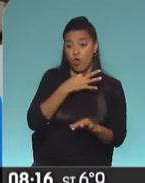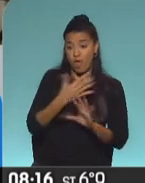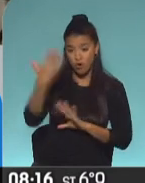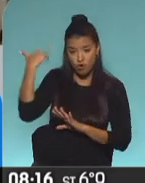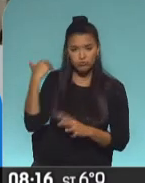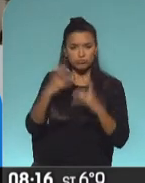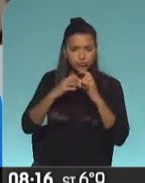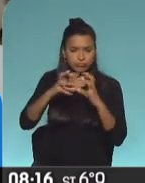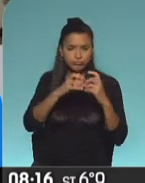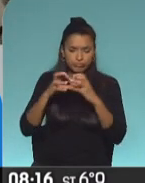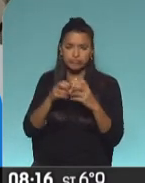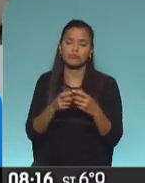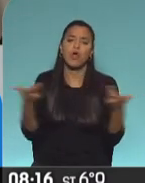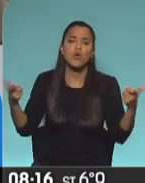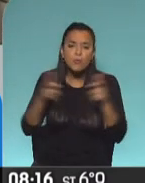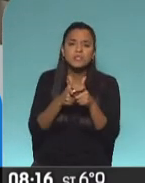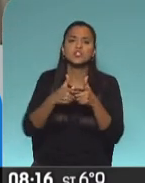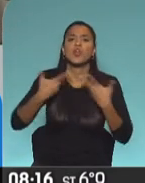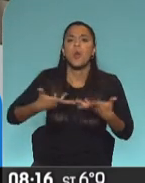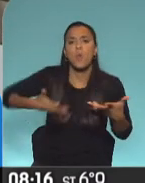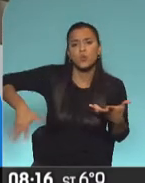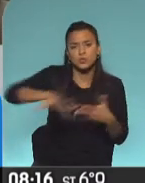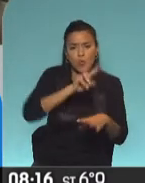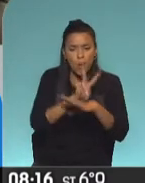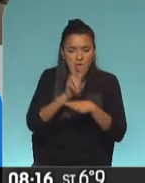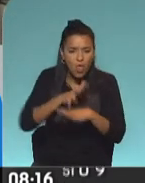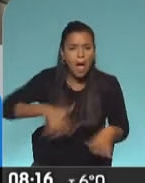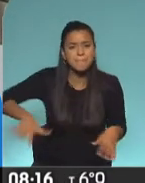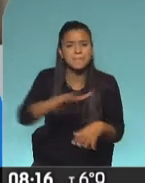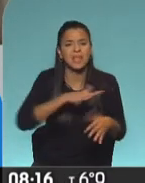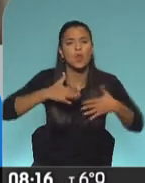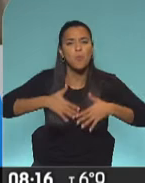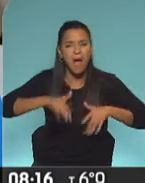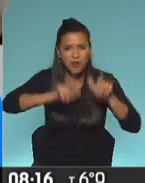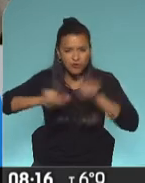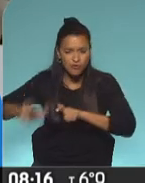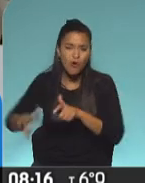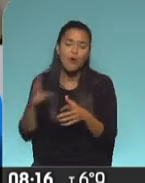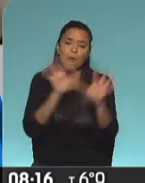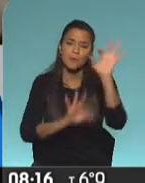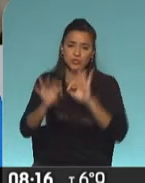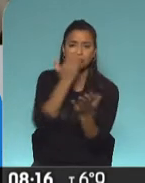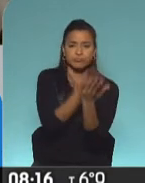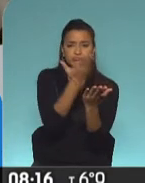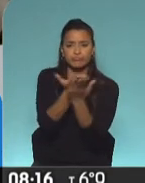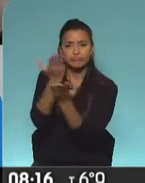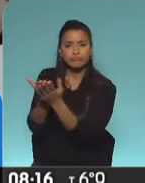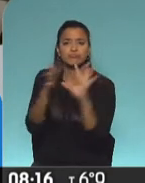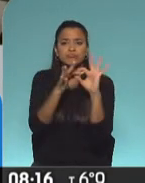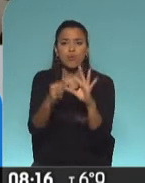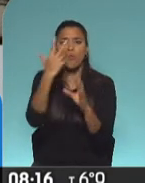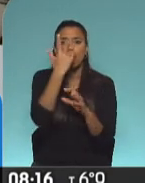venimos debatiendo en la Comisión de Recursos Naturales y Preservación del Ambiente Humano los proyectos presentados con respecto a